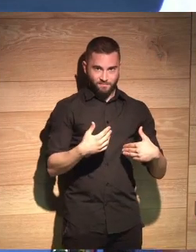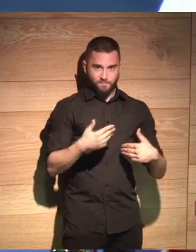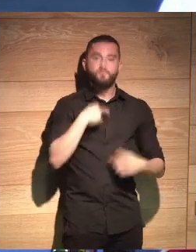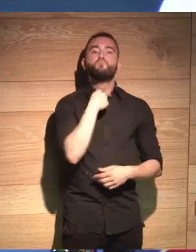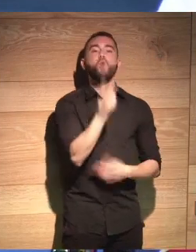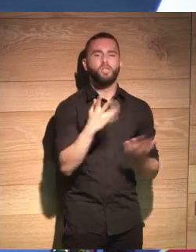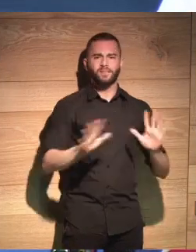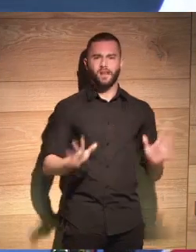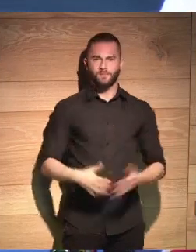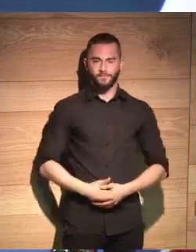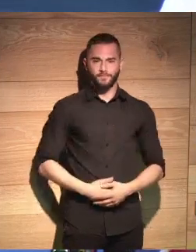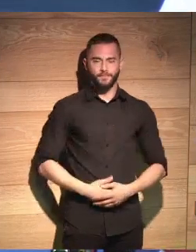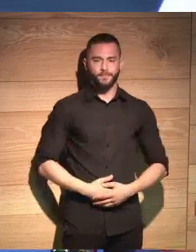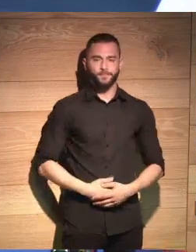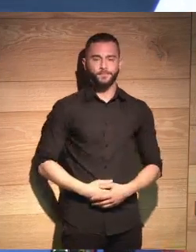nuestras voces.